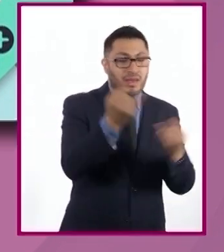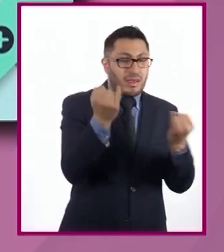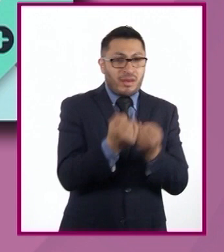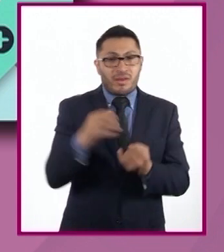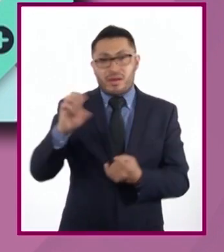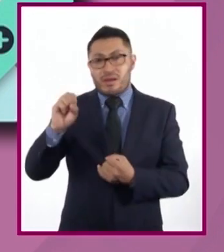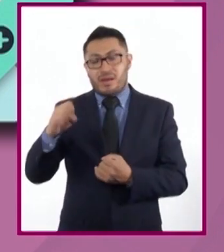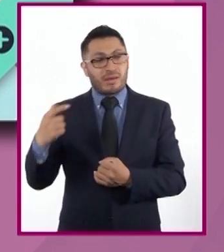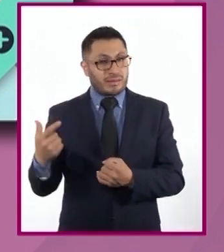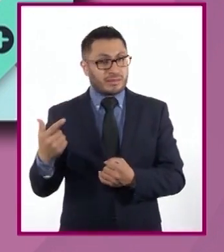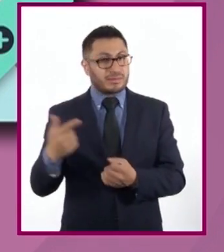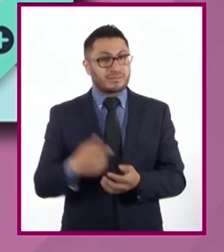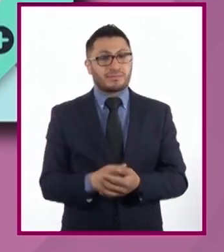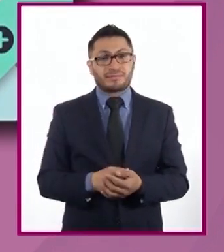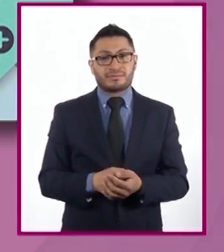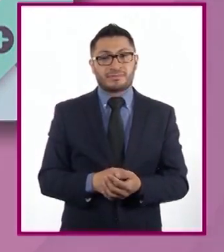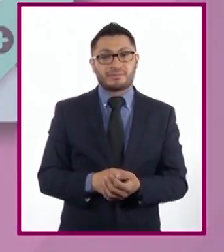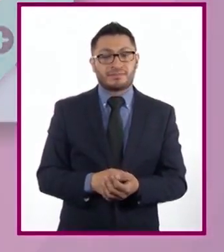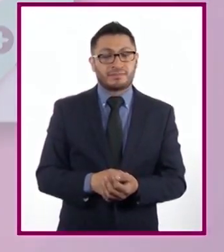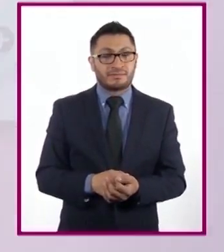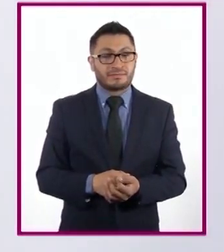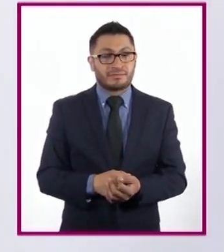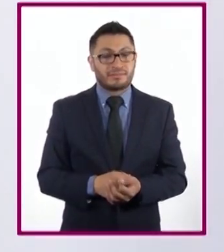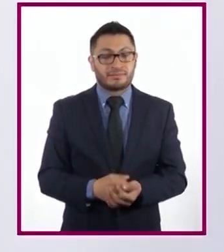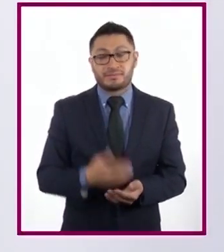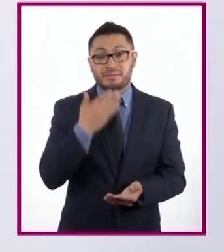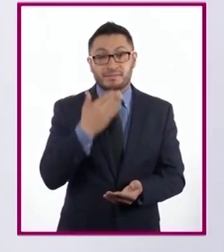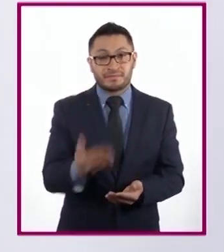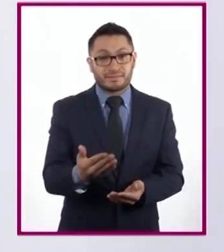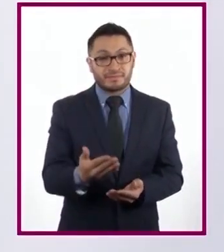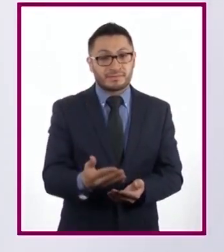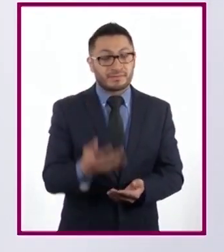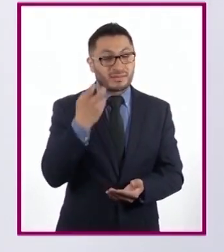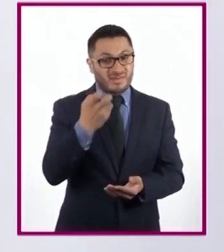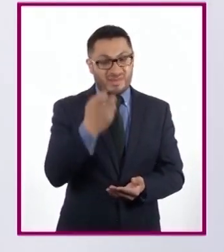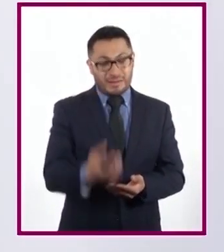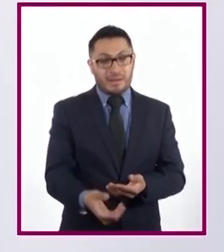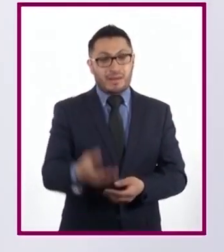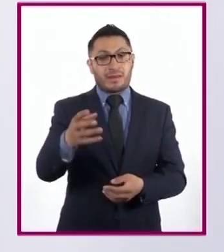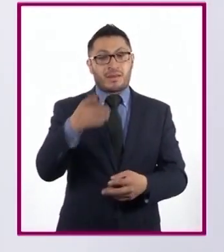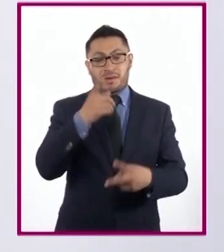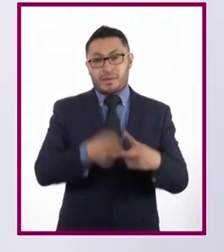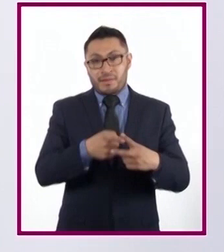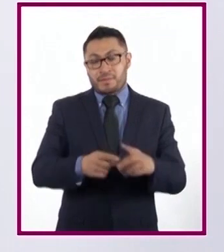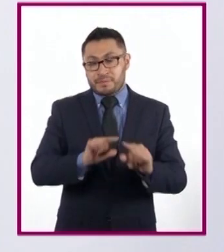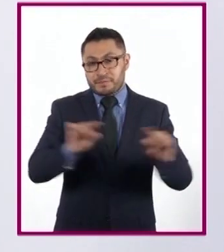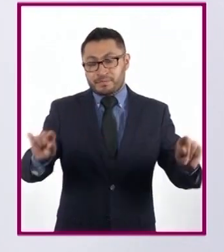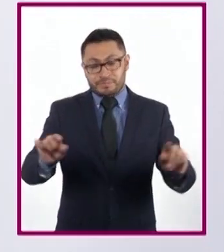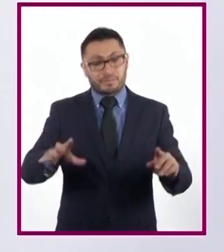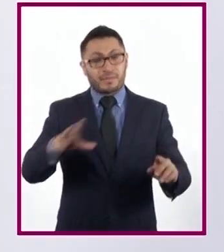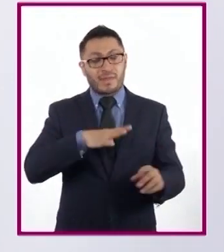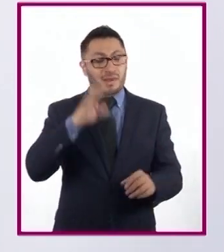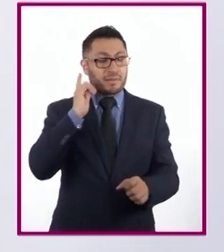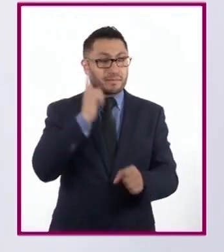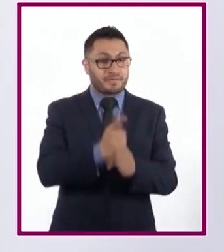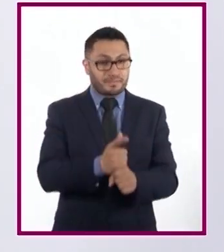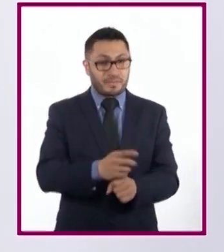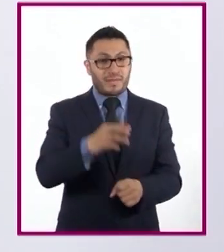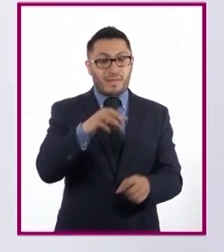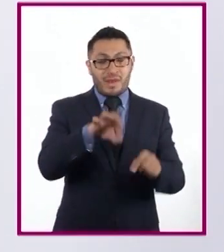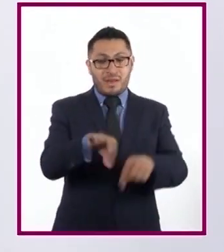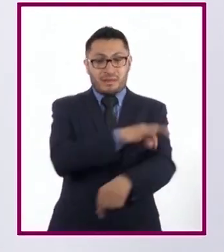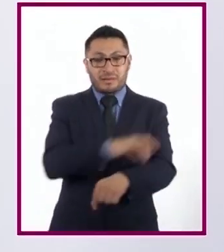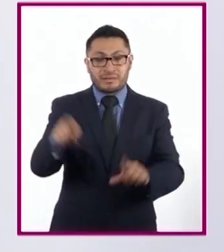igual a 60 grados. Bien, con el planteamiento de la ecuación, hemos observado que la medida de los